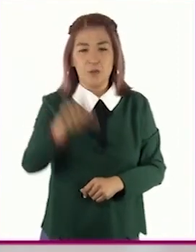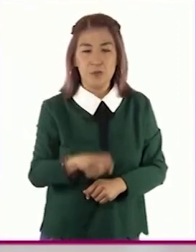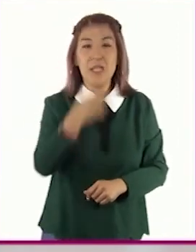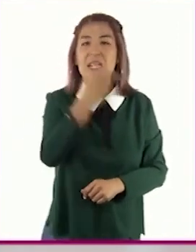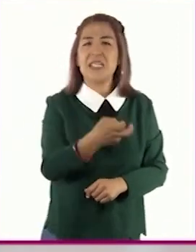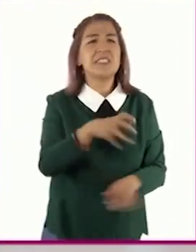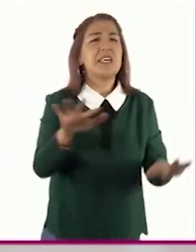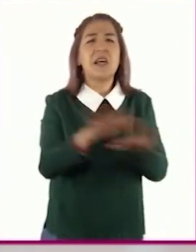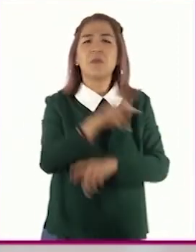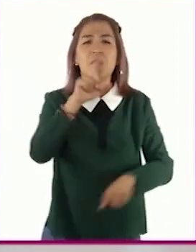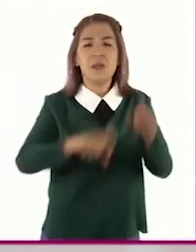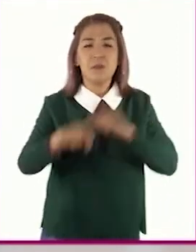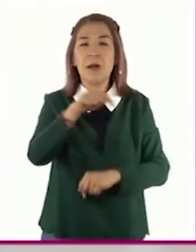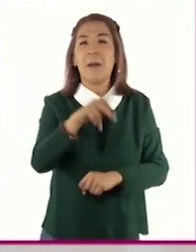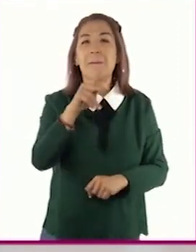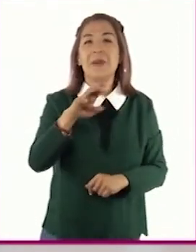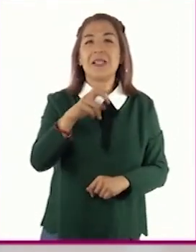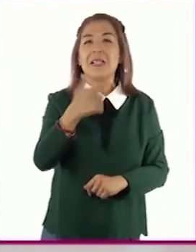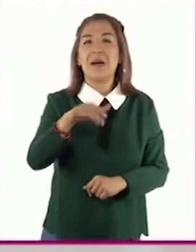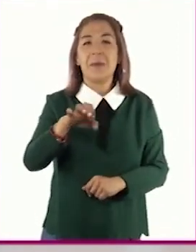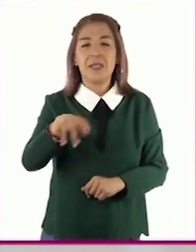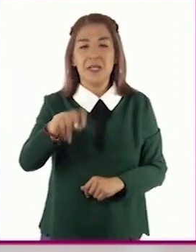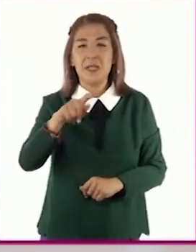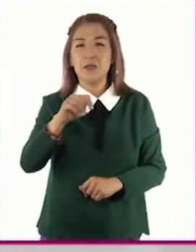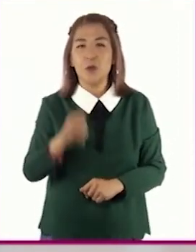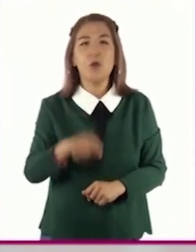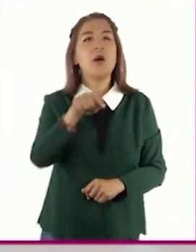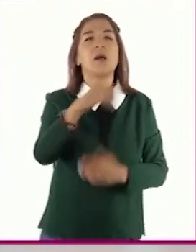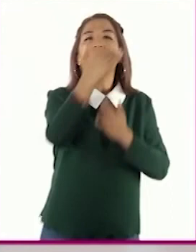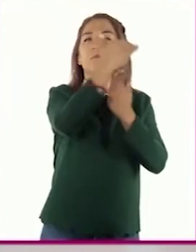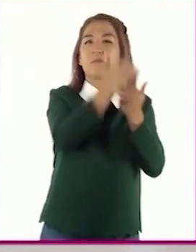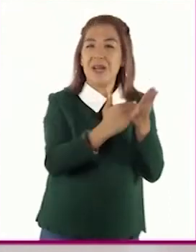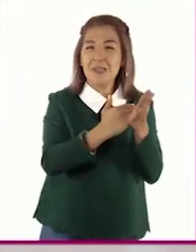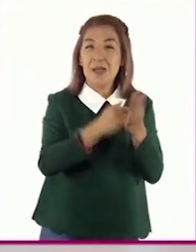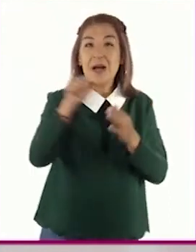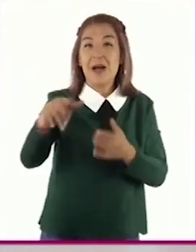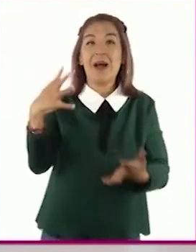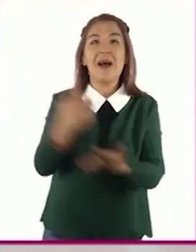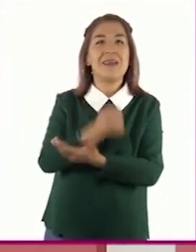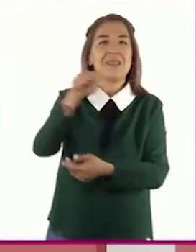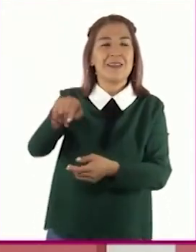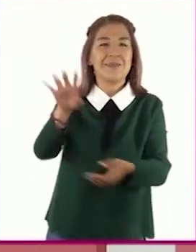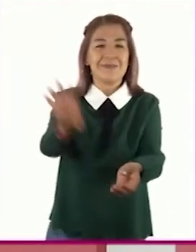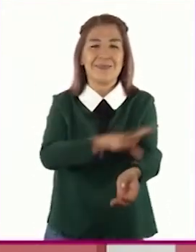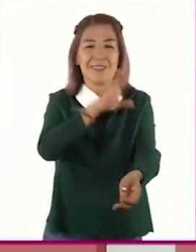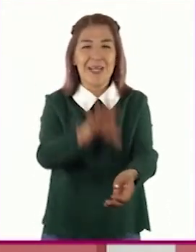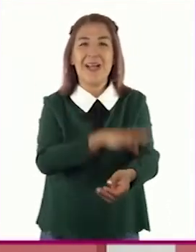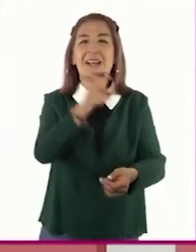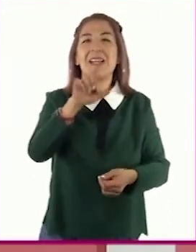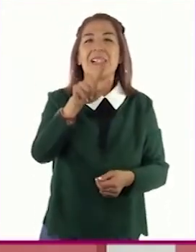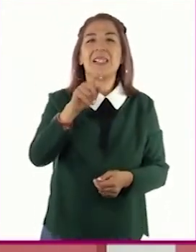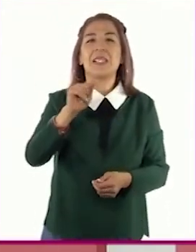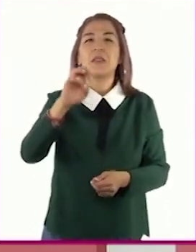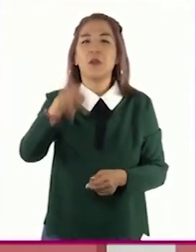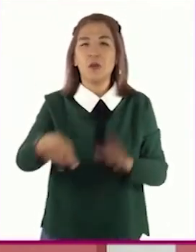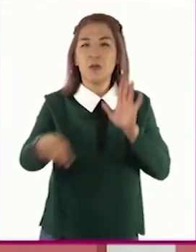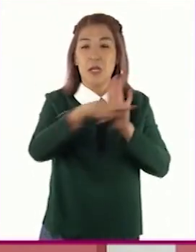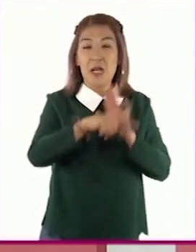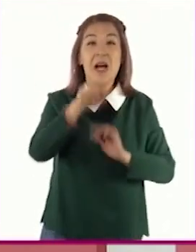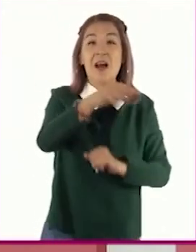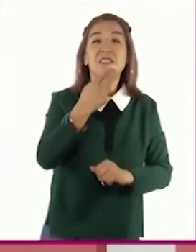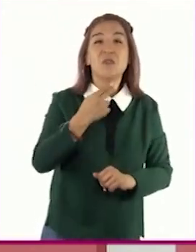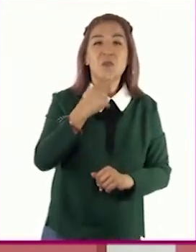esta reacción, el permanganato de potasio se reduce, es decir, gana electrones, mientras que el azúcar se oxida, es